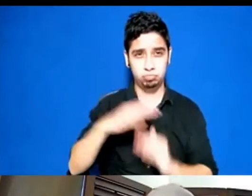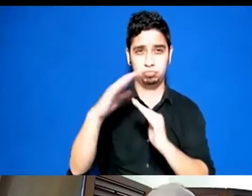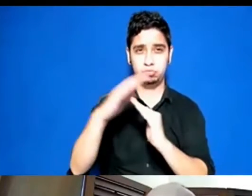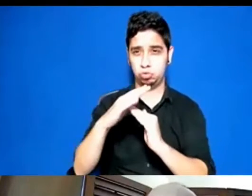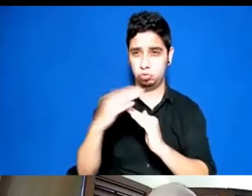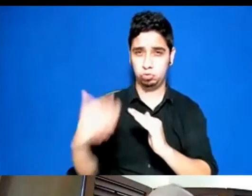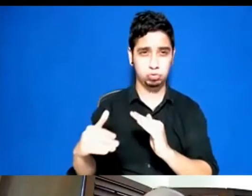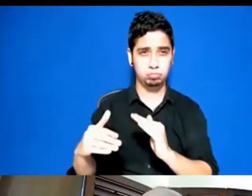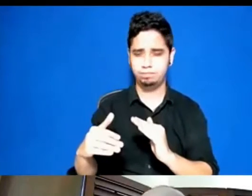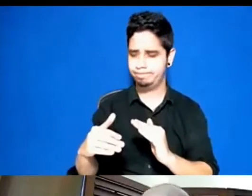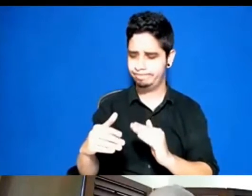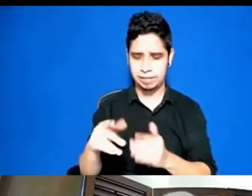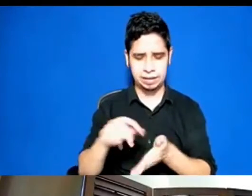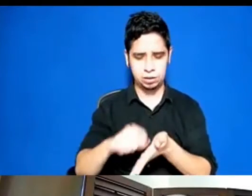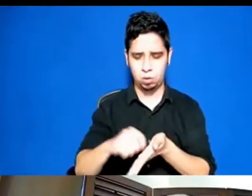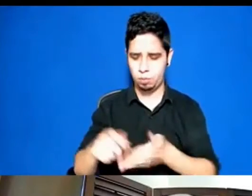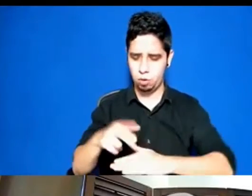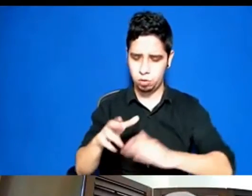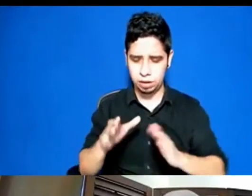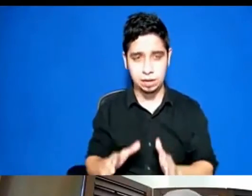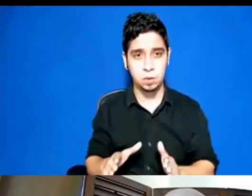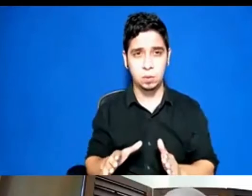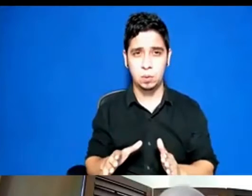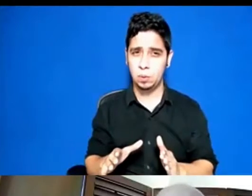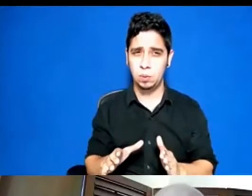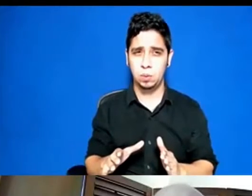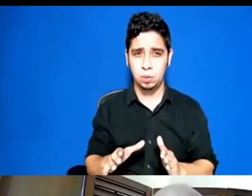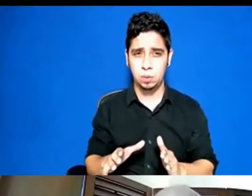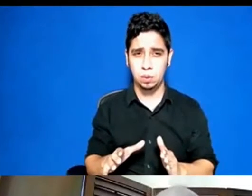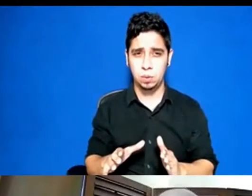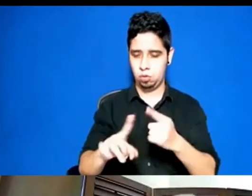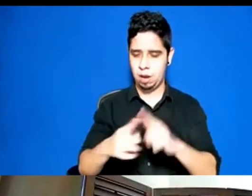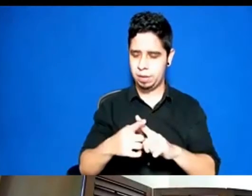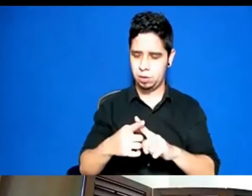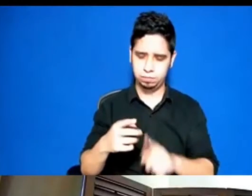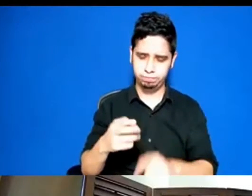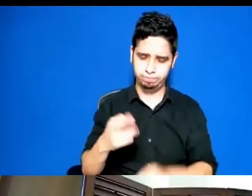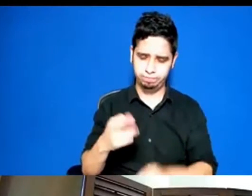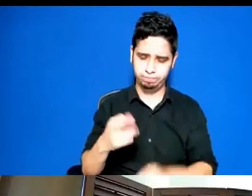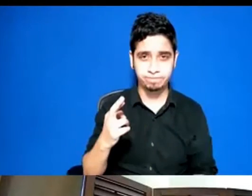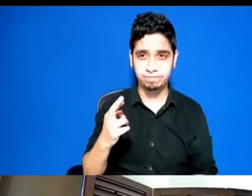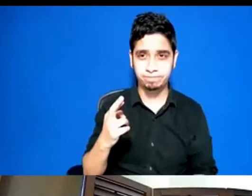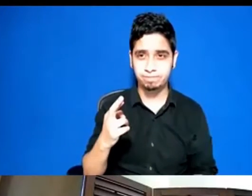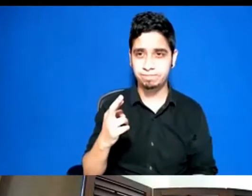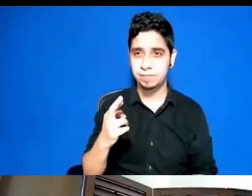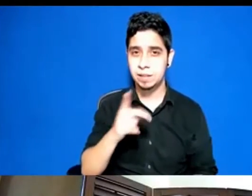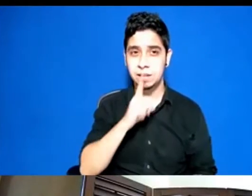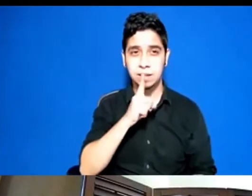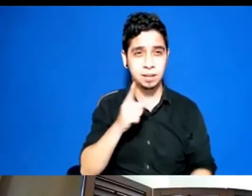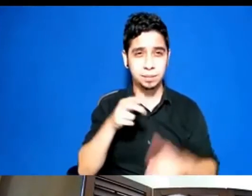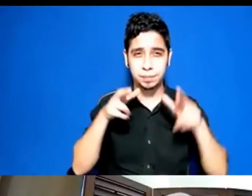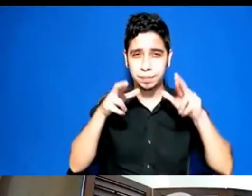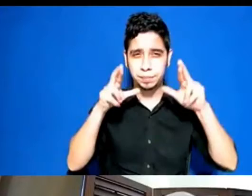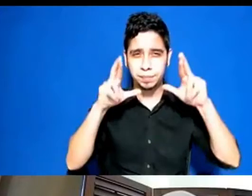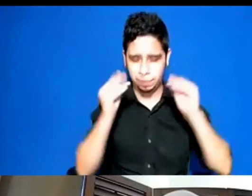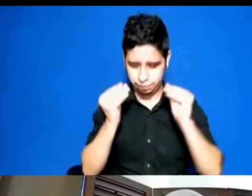dramaturgo puertorriqueño y, bueno, un amigo entrañable. Y ahora los colores de mi tierra empiezan a